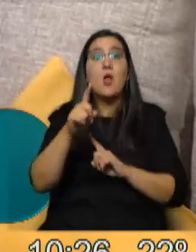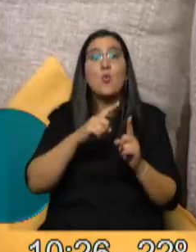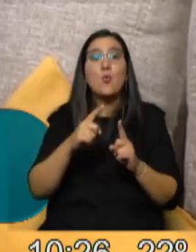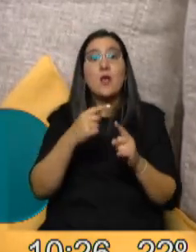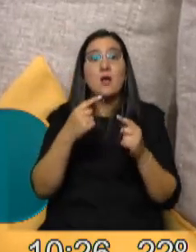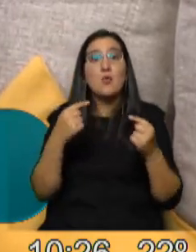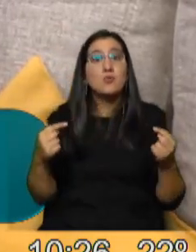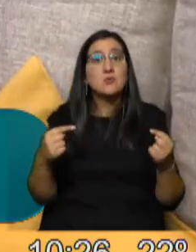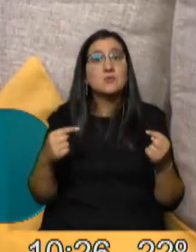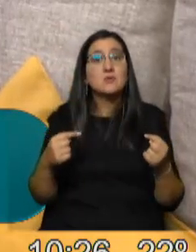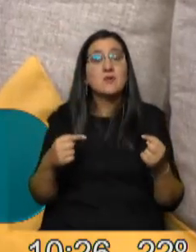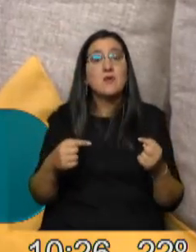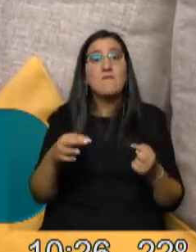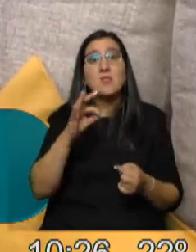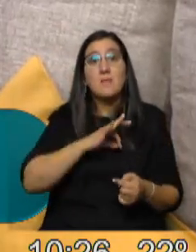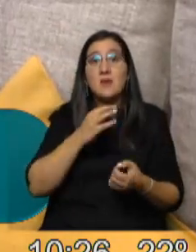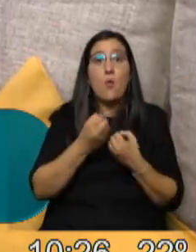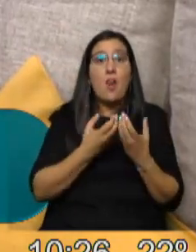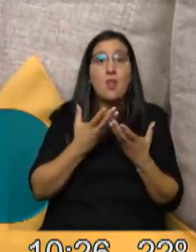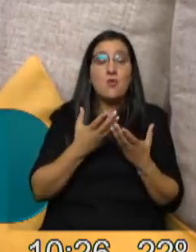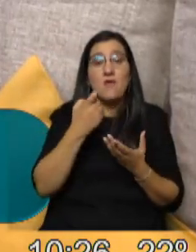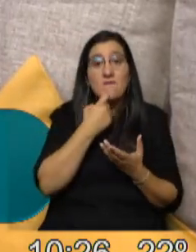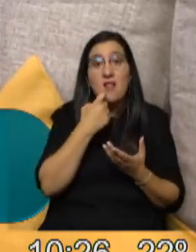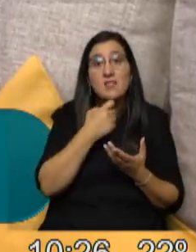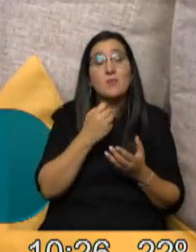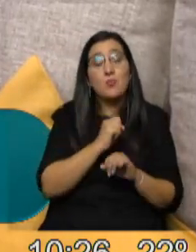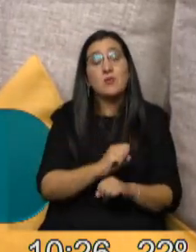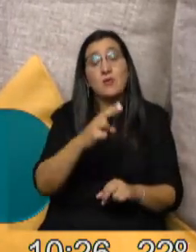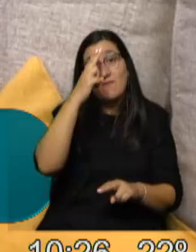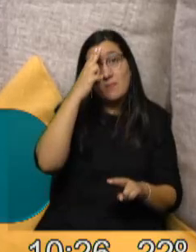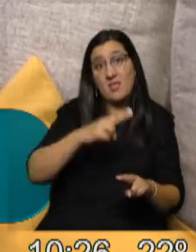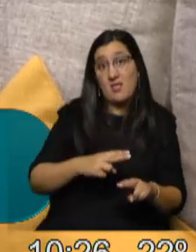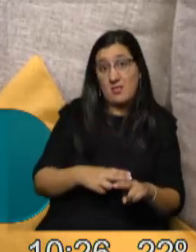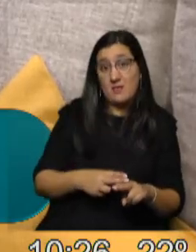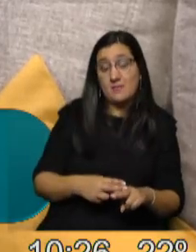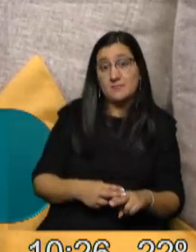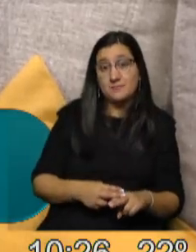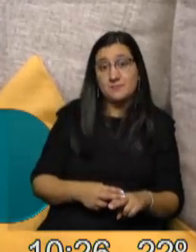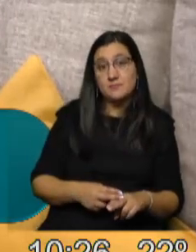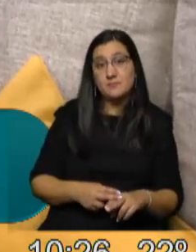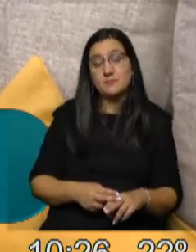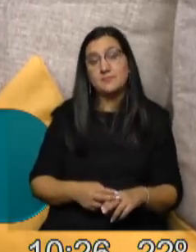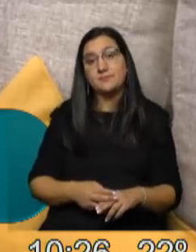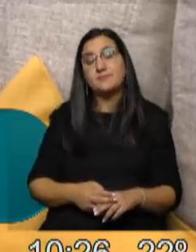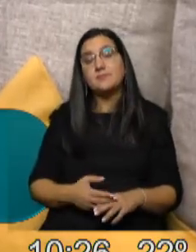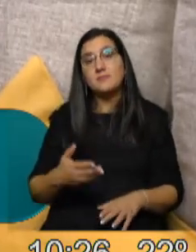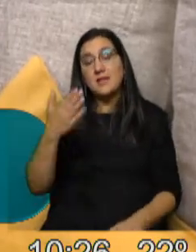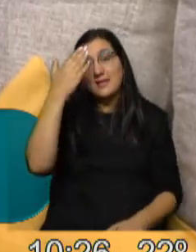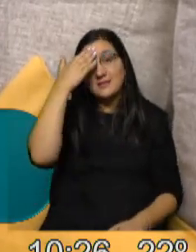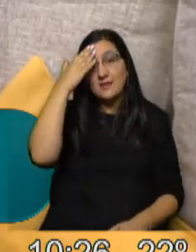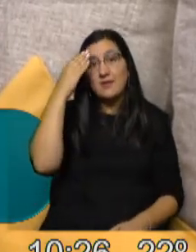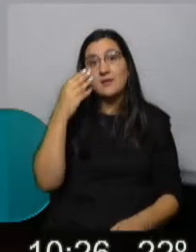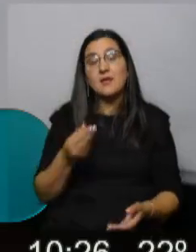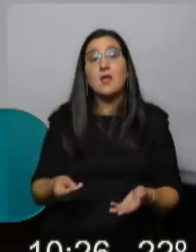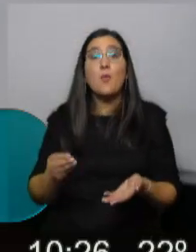pasar cosas. No es una cuestión tosca decir, vos, si no come esto, le va a pasar algo, sino que va a comer esto, pero por lo menos sepamos que sabés